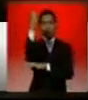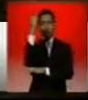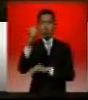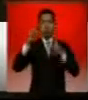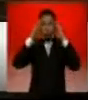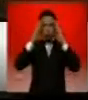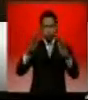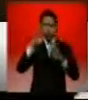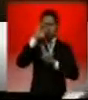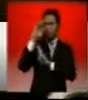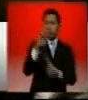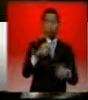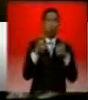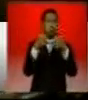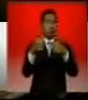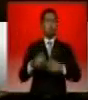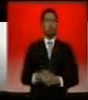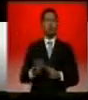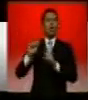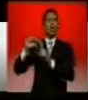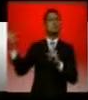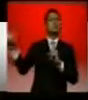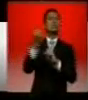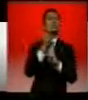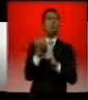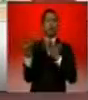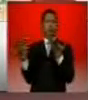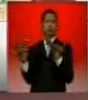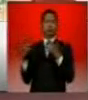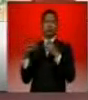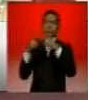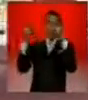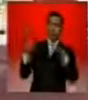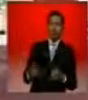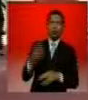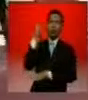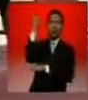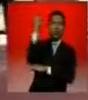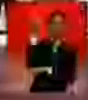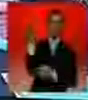sistema interamericano de derechos humanos no debe depender de fondos voluntarios.